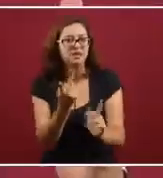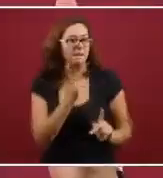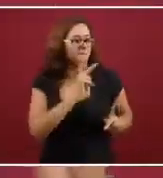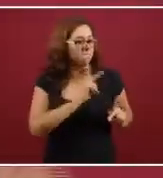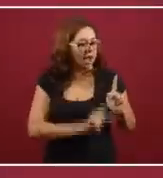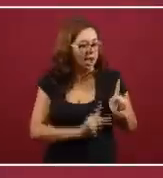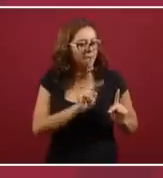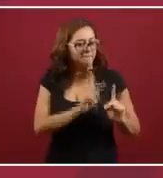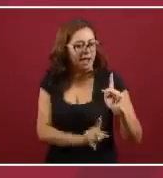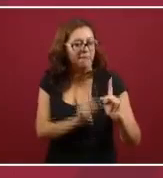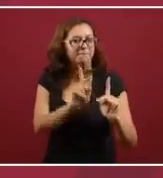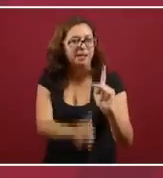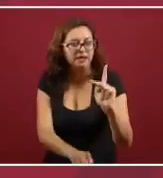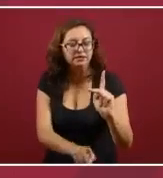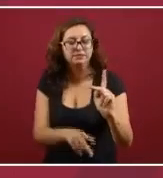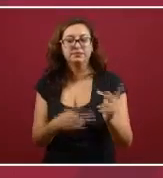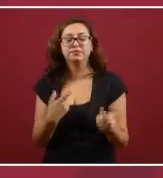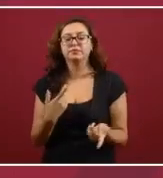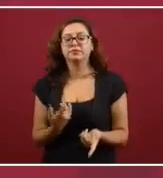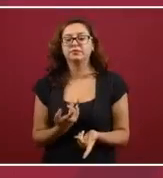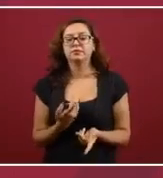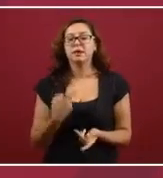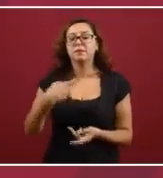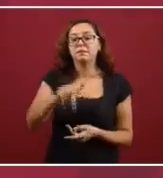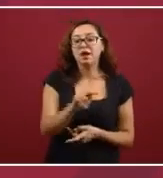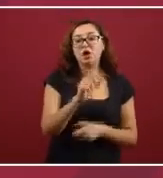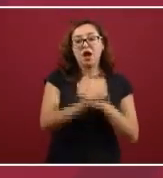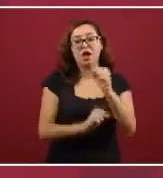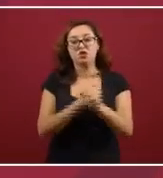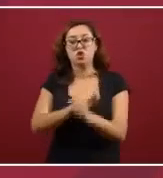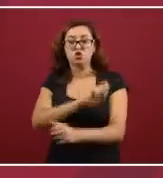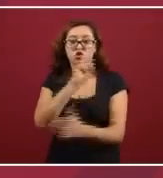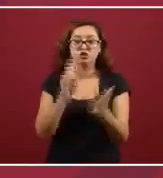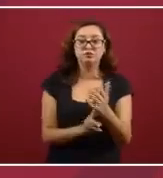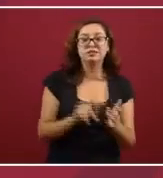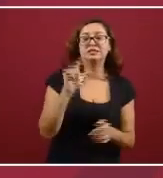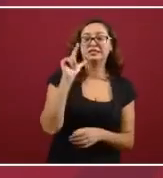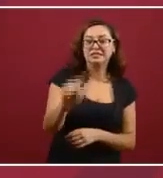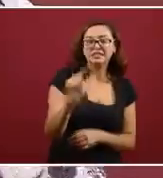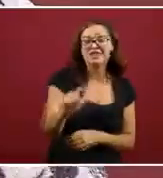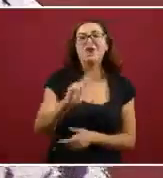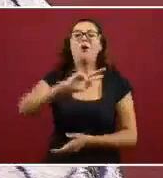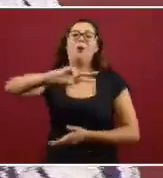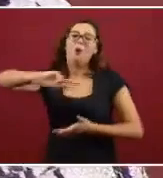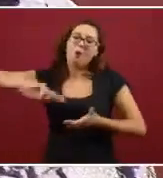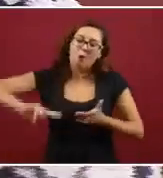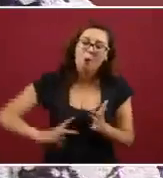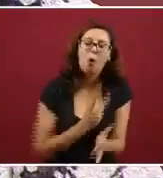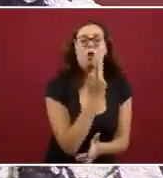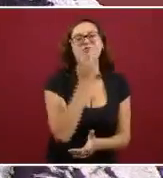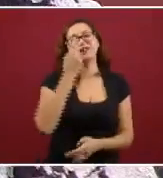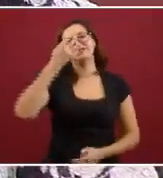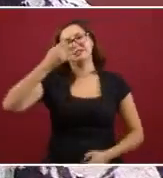96 a la fecha. Y en el 2017 inician de nuevo la negociación. Pero ahí había cambiado